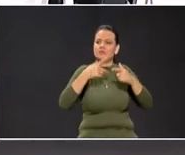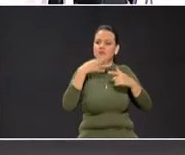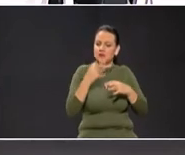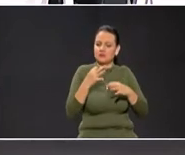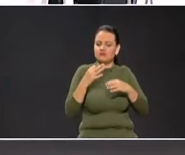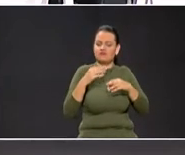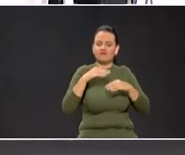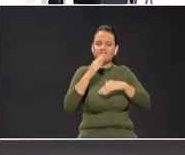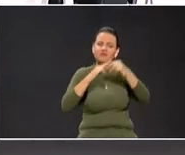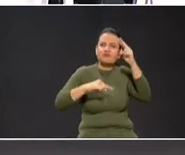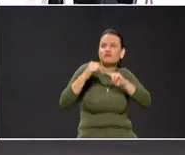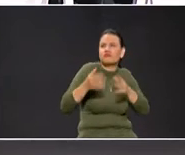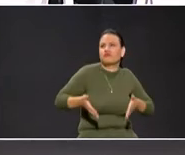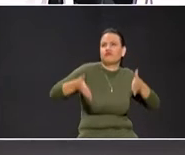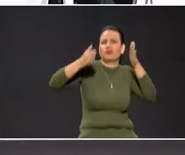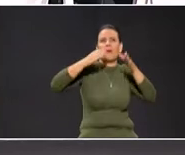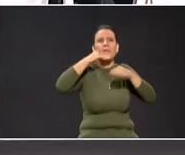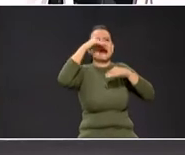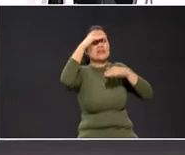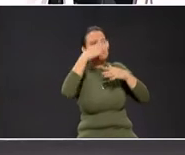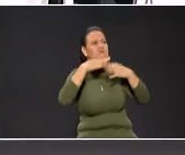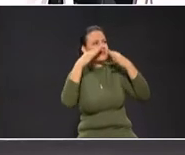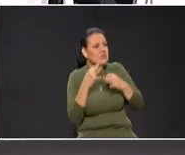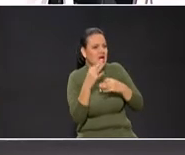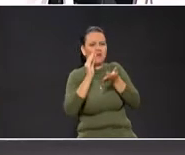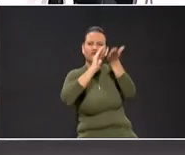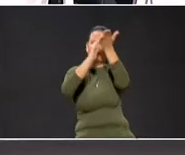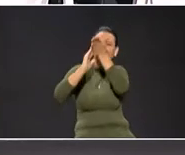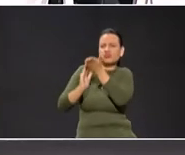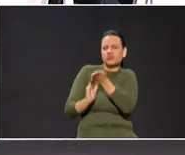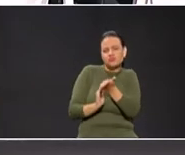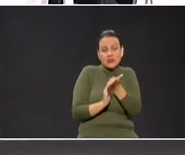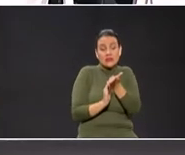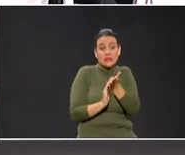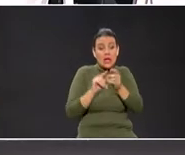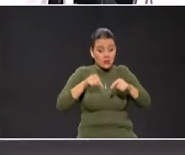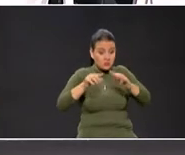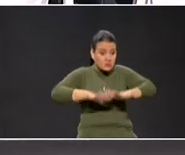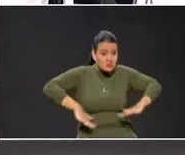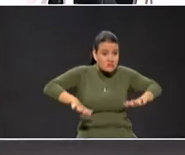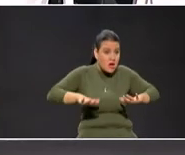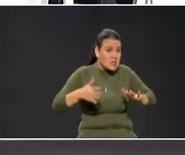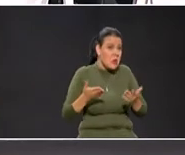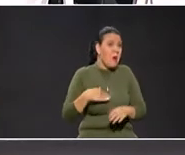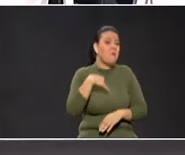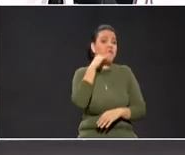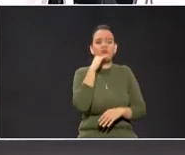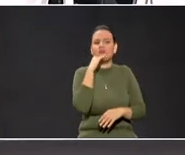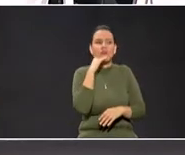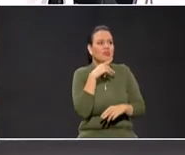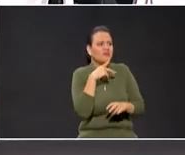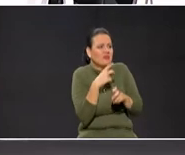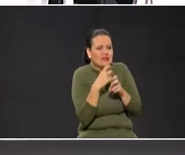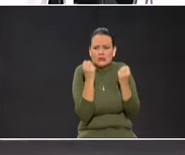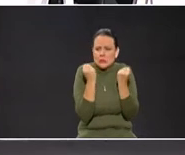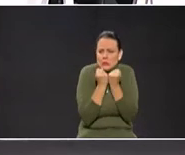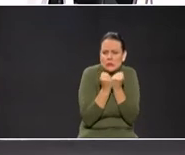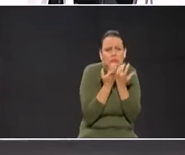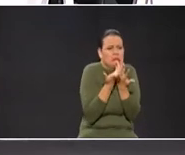espacios públicos porque no hay suficientes para hacer todas las construcciones que se desean por eso se ha determinado de tiempo atrás que sea